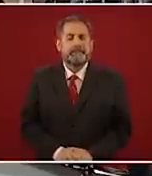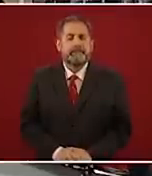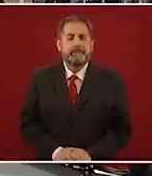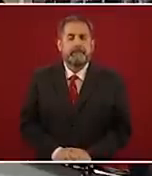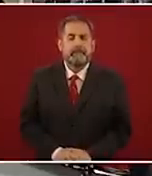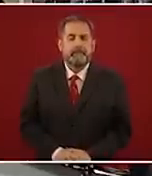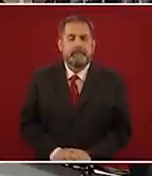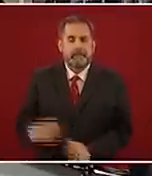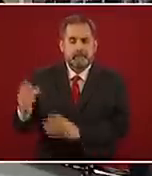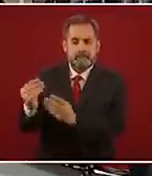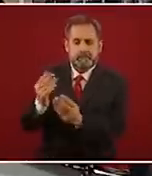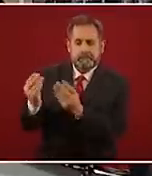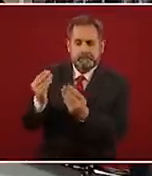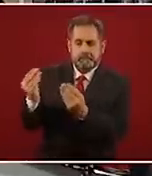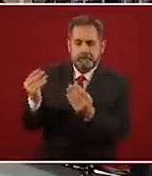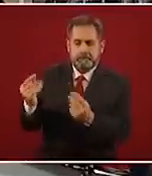presidente.